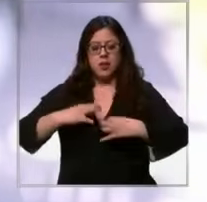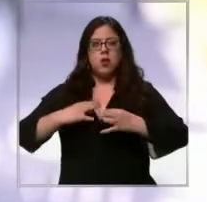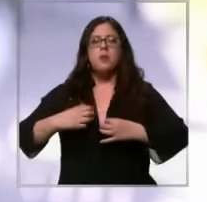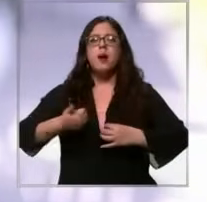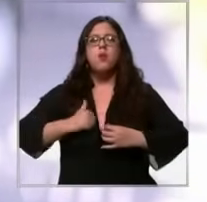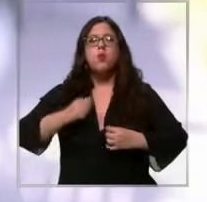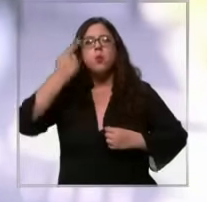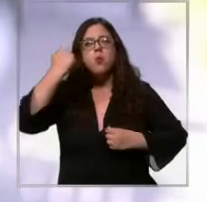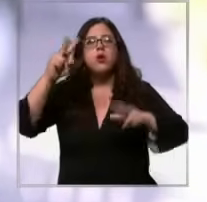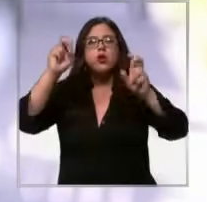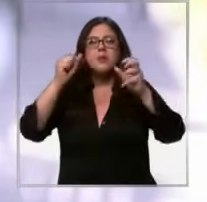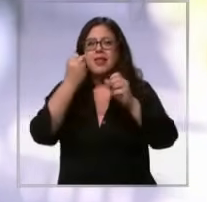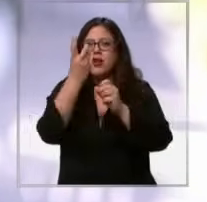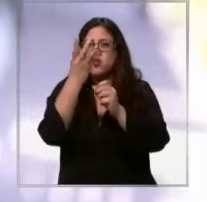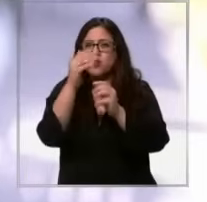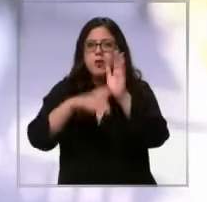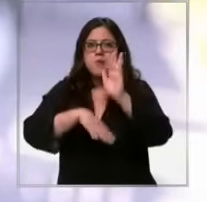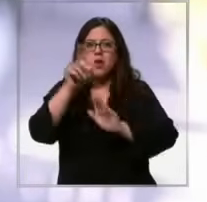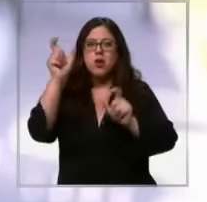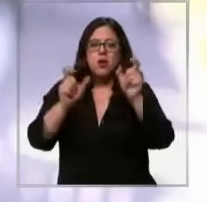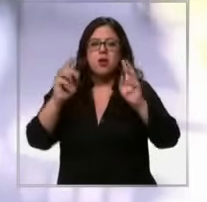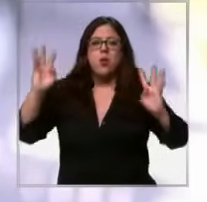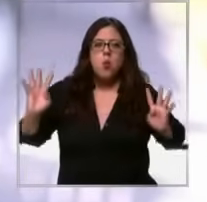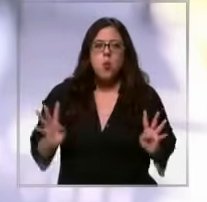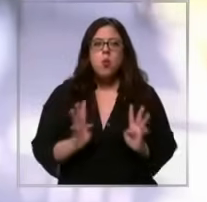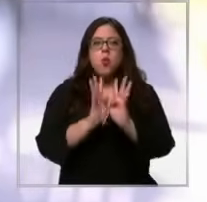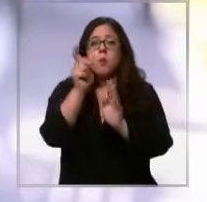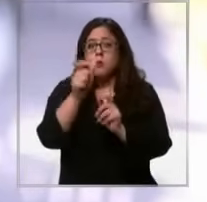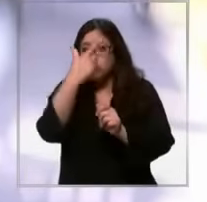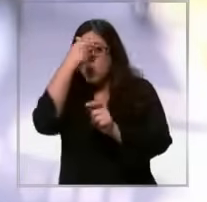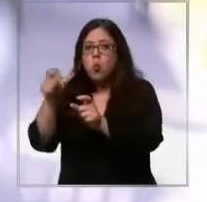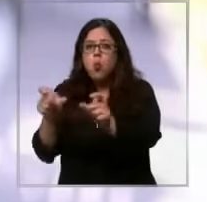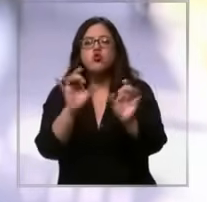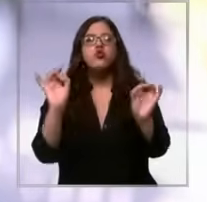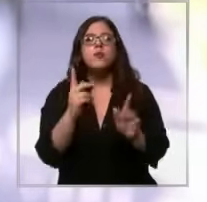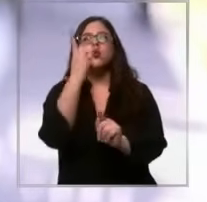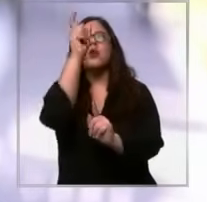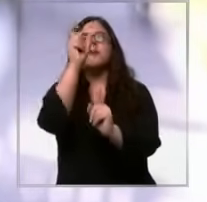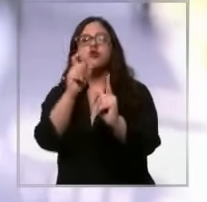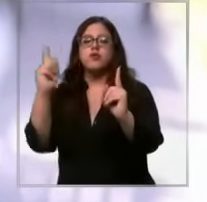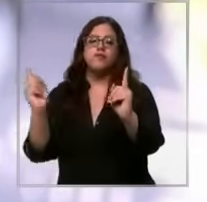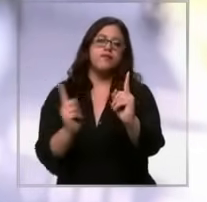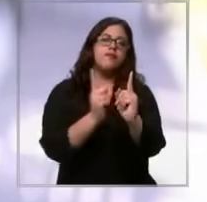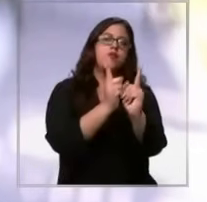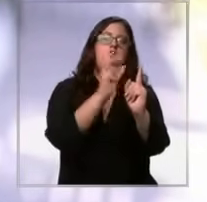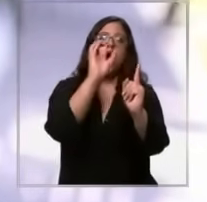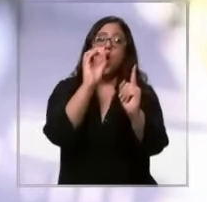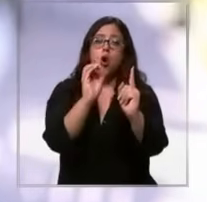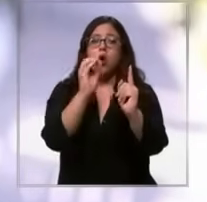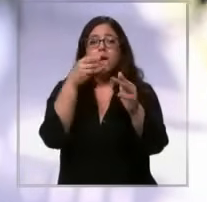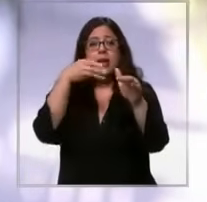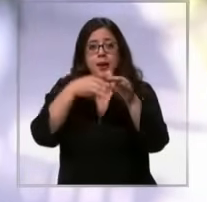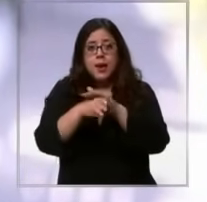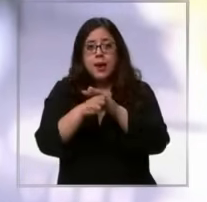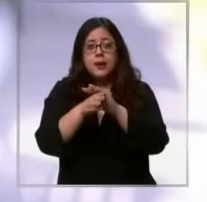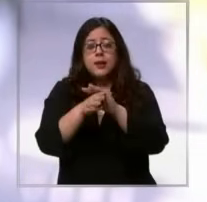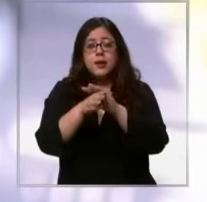superioridad numérica. Es decir, el conserje, el guardia, basta con que una persona se quede ahí o ingresen a la